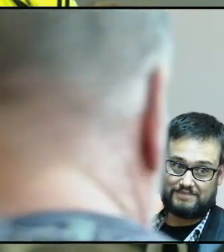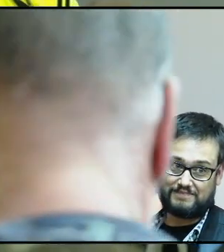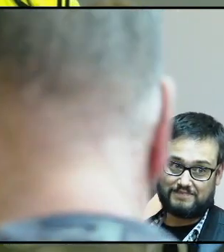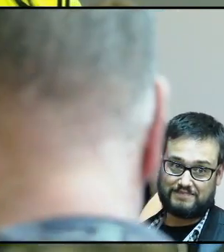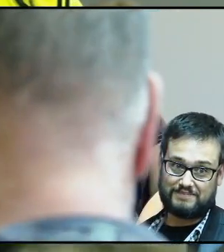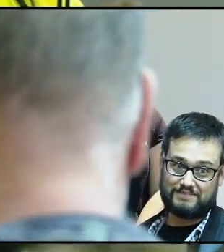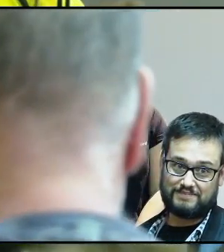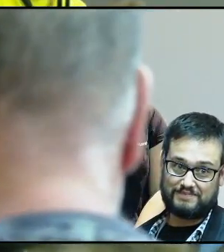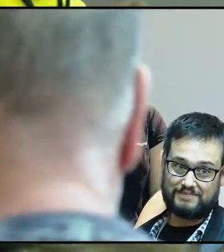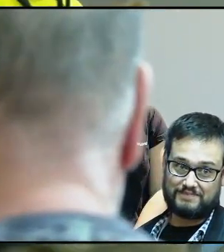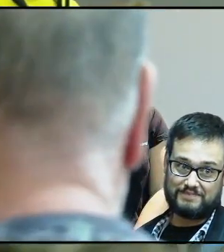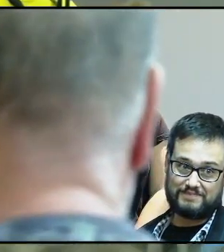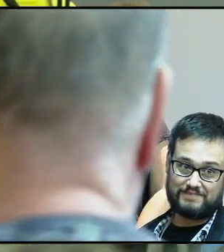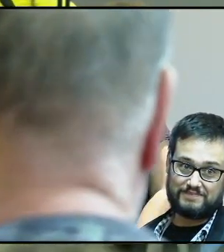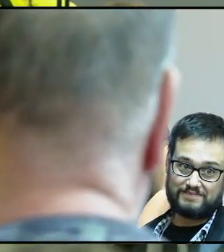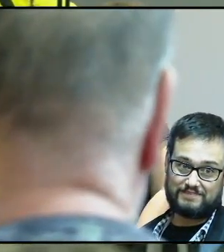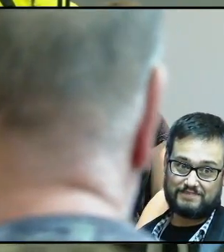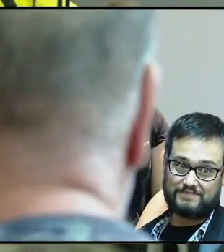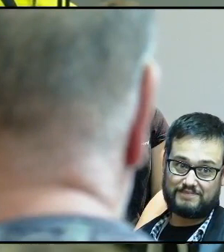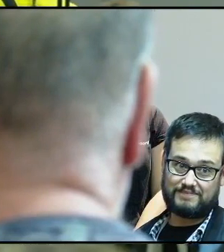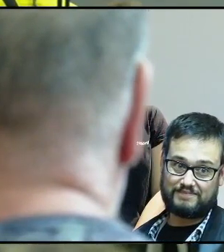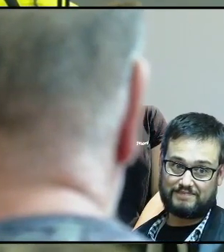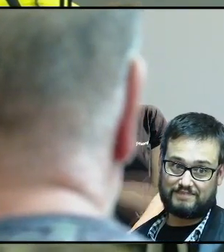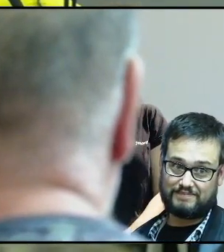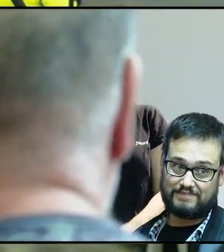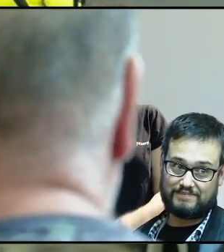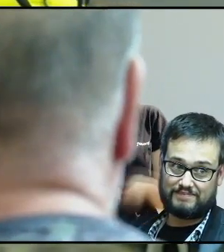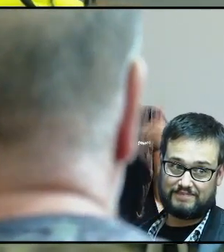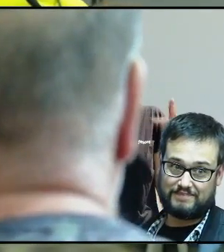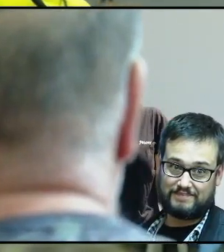Y ahora me dejas aquí en un sitio. Y ahora yo aquí me voy a sentar.